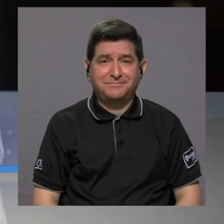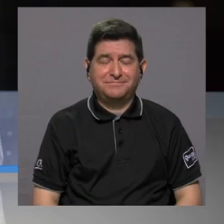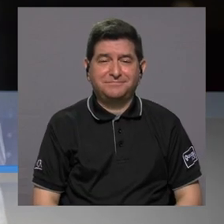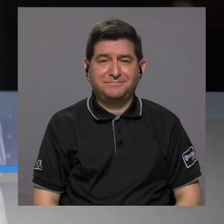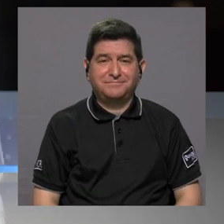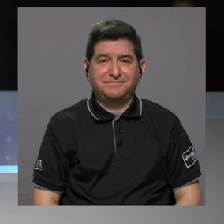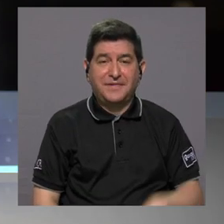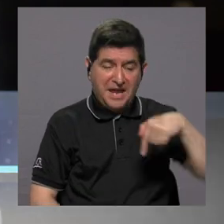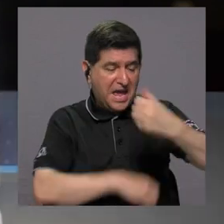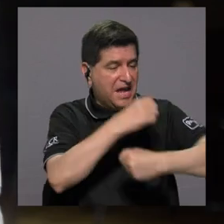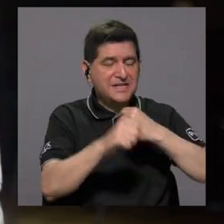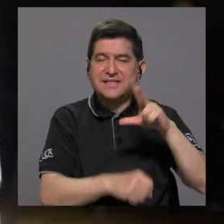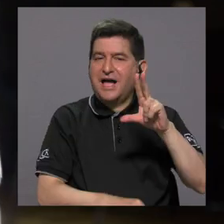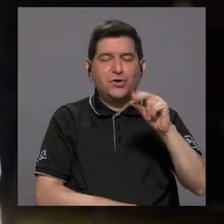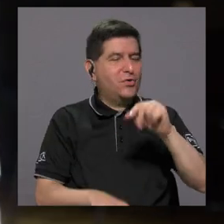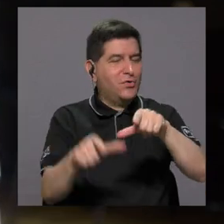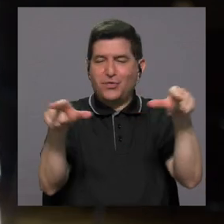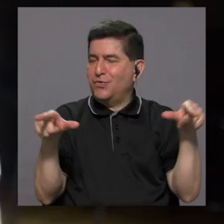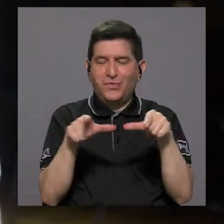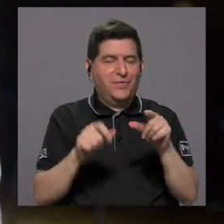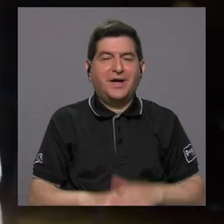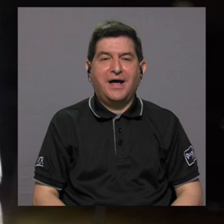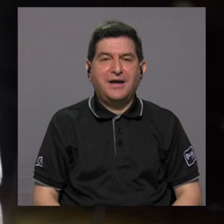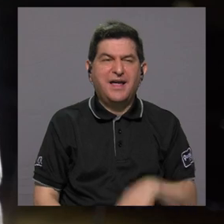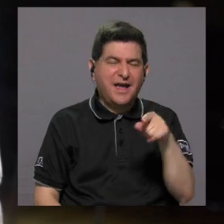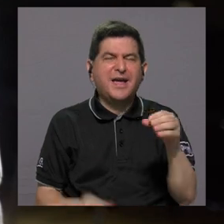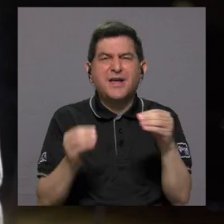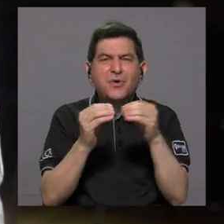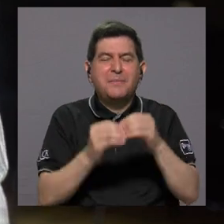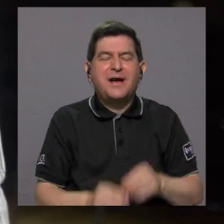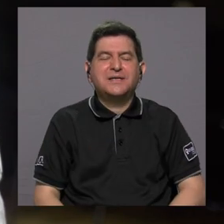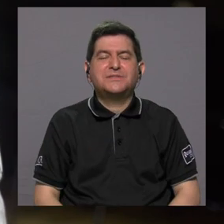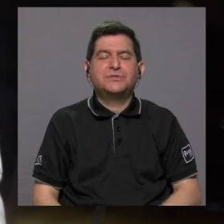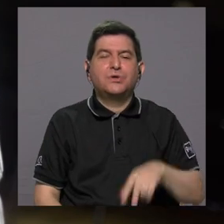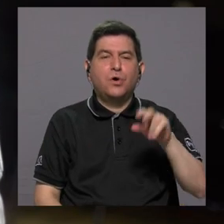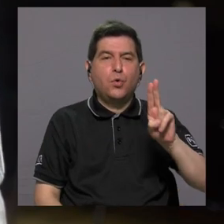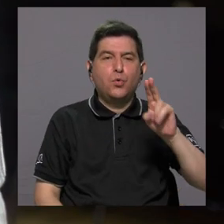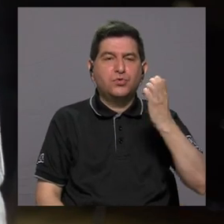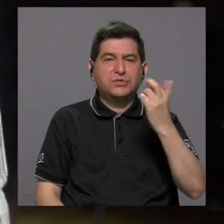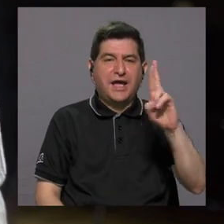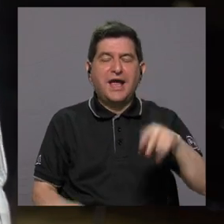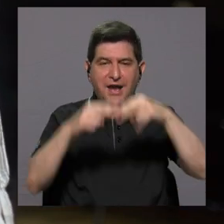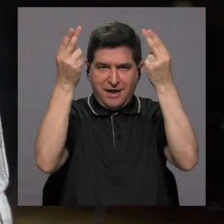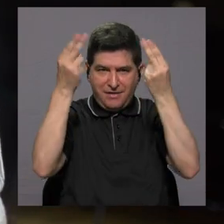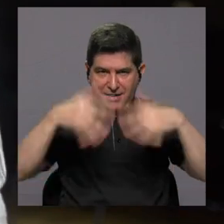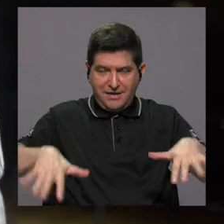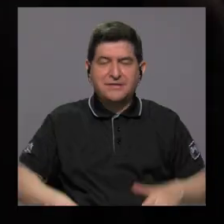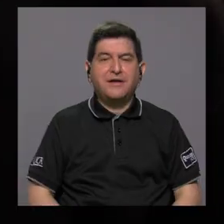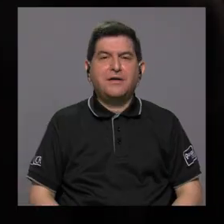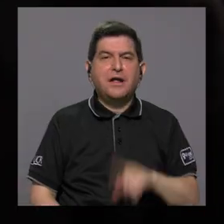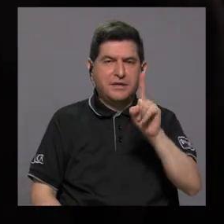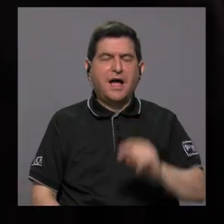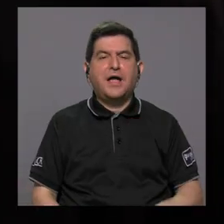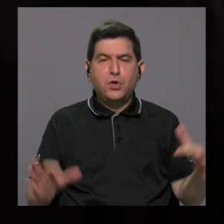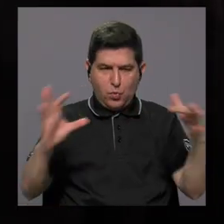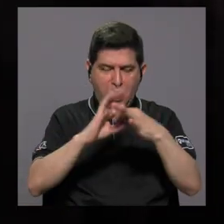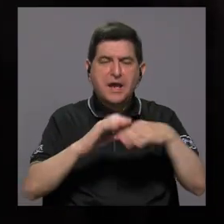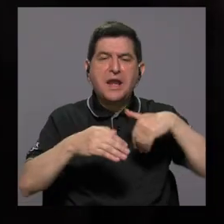boletería. Este año no tenemos boletería, hay que trabajarlas más por UCR en línea. Hay un link que lo estaremos